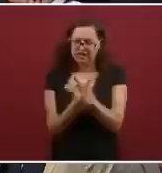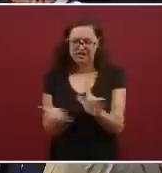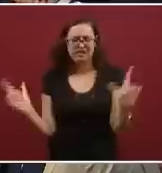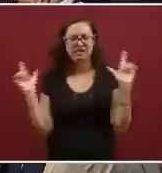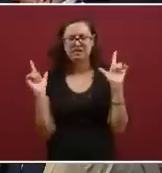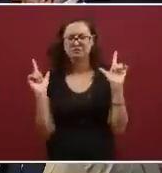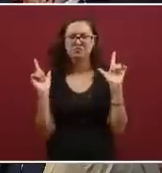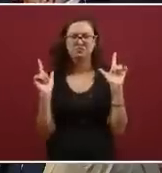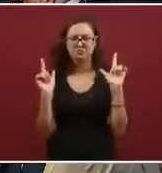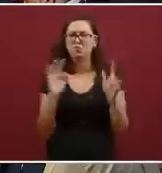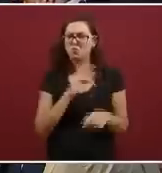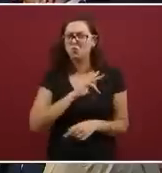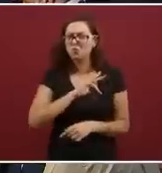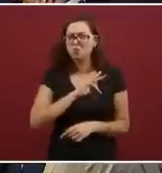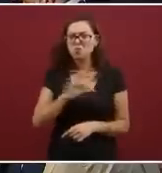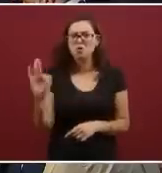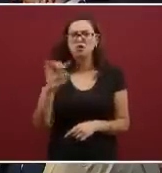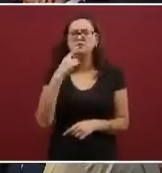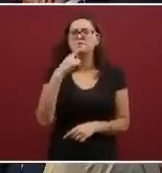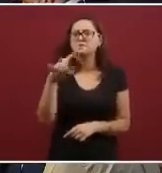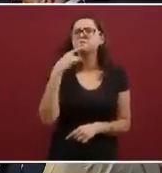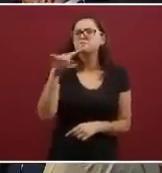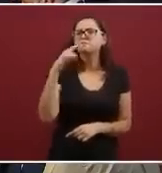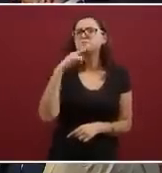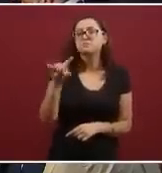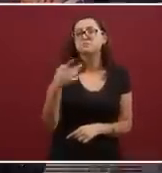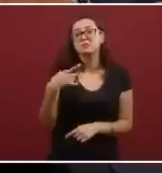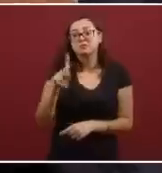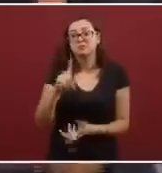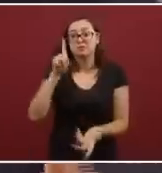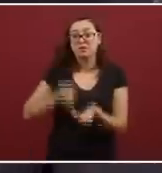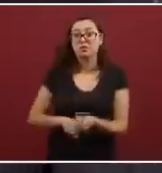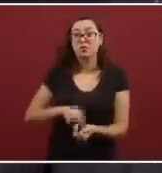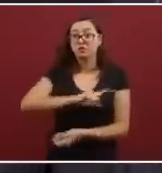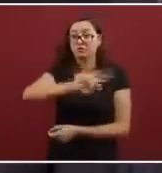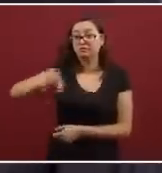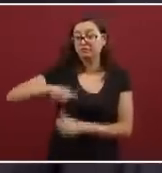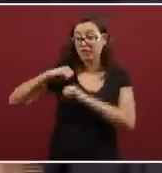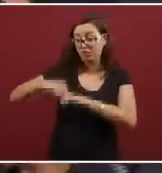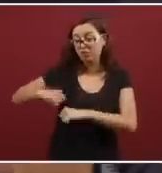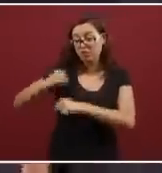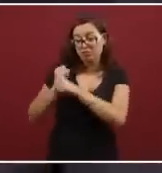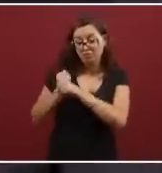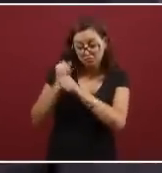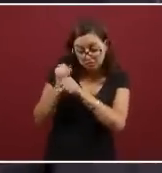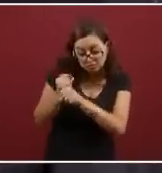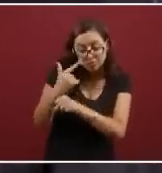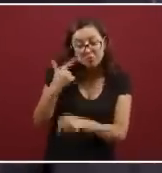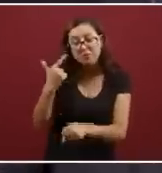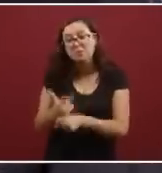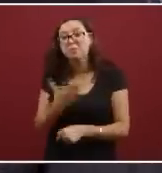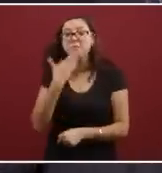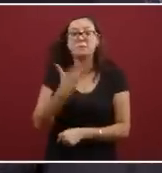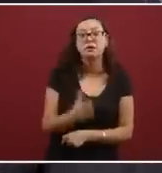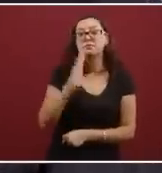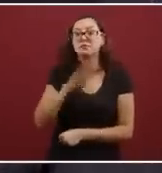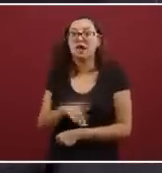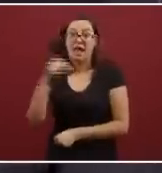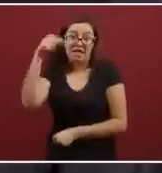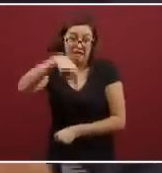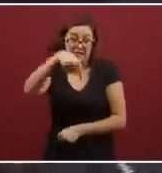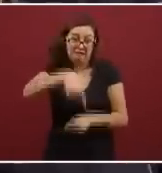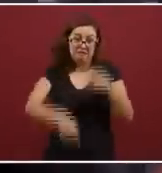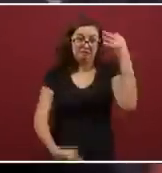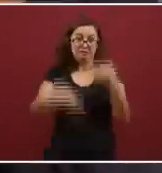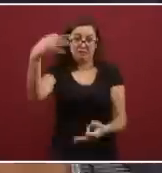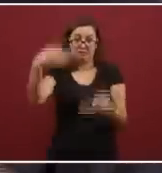hay libertad plena, pero va a ser la autoridad competente porque no es aquí un tribunal, o